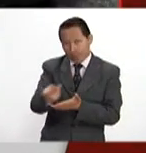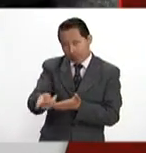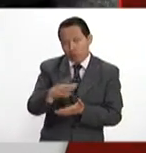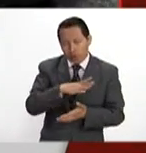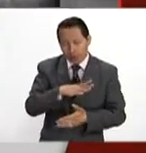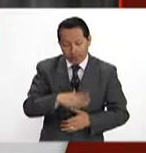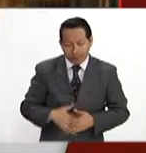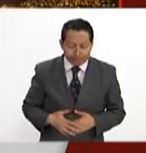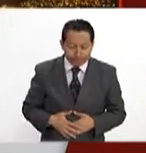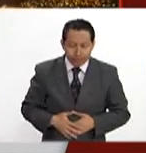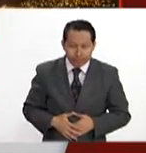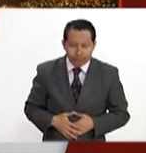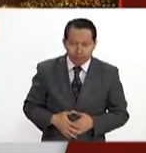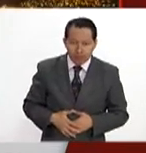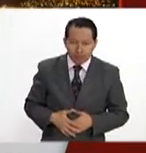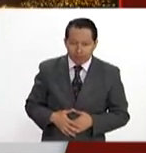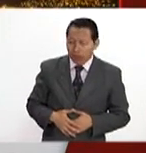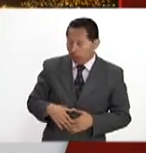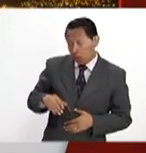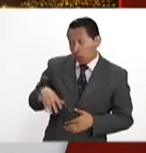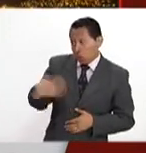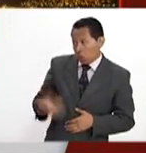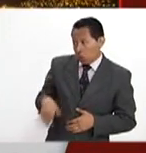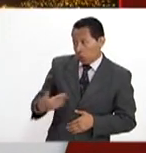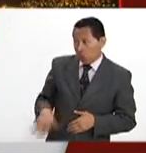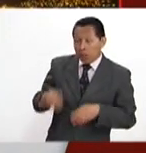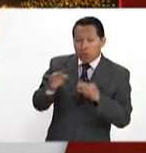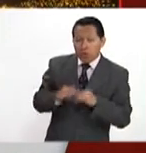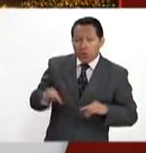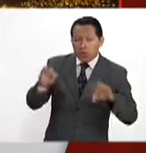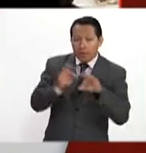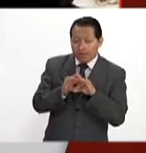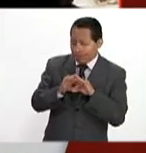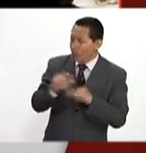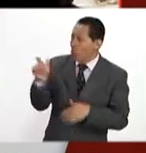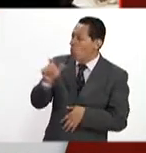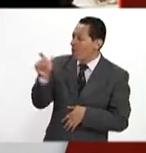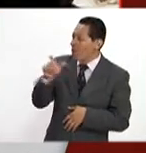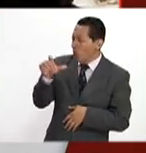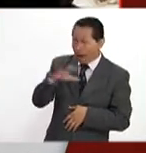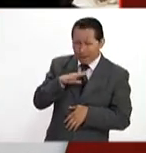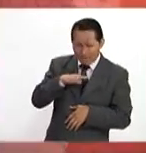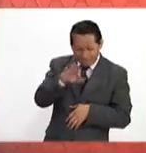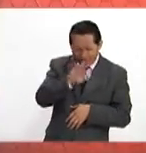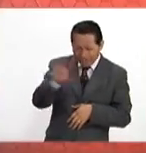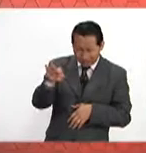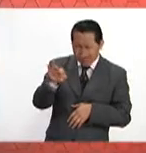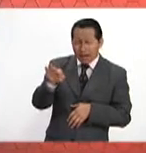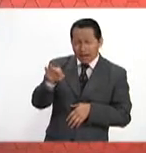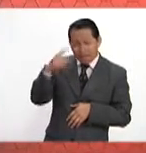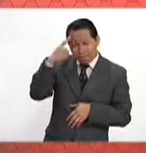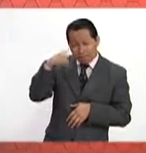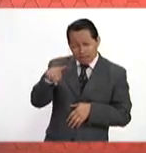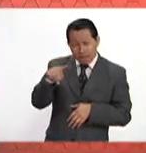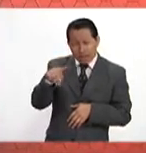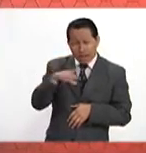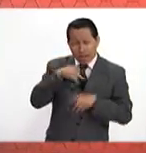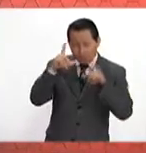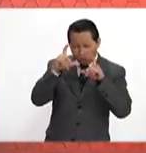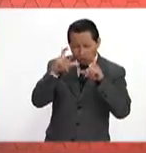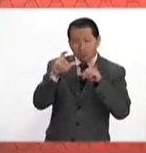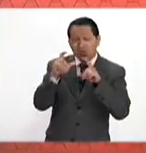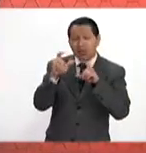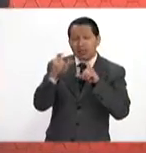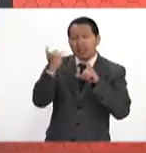Correcto. Bueno, pues muy importante. ¿Cuándo se cierra las fechas para poder enviar las fotografías?